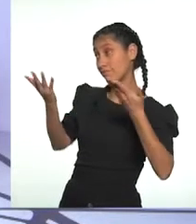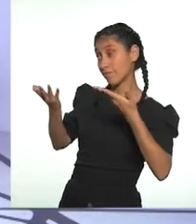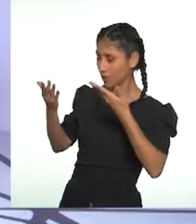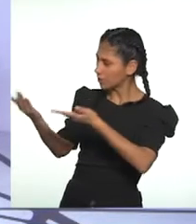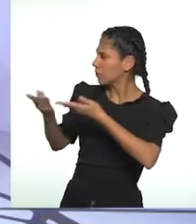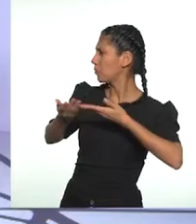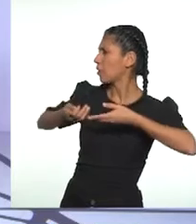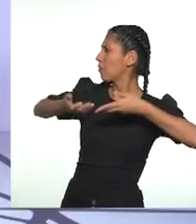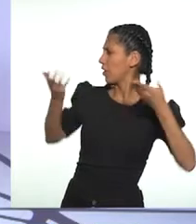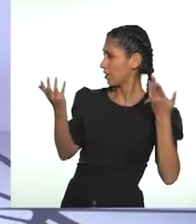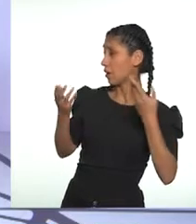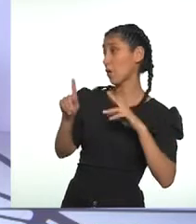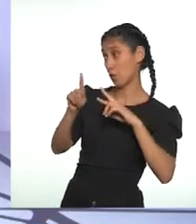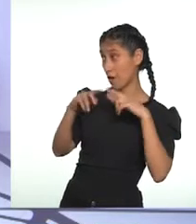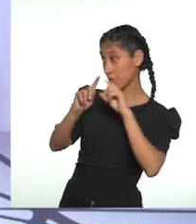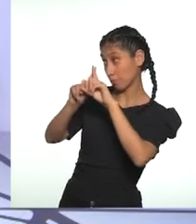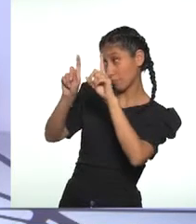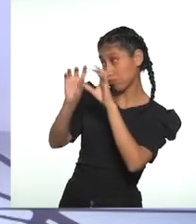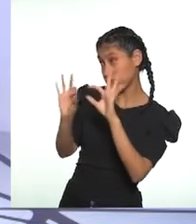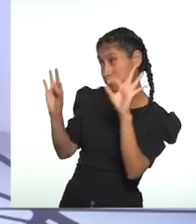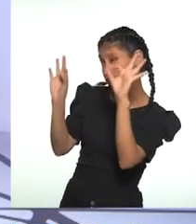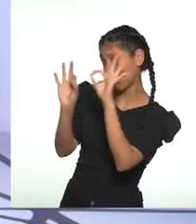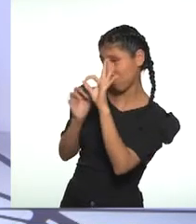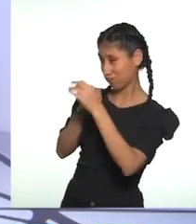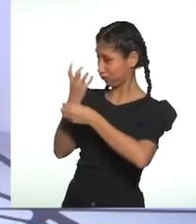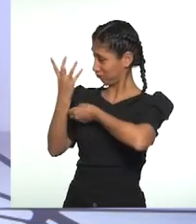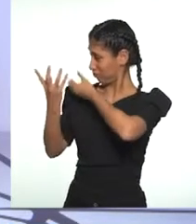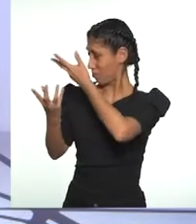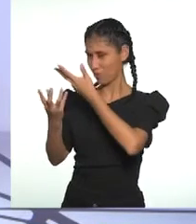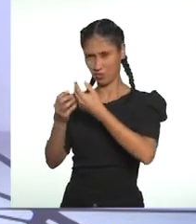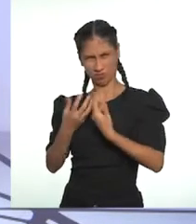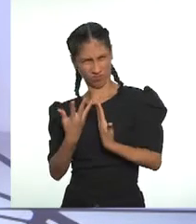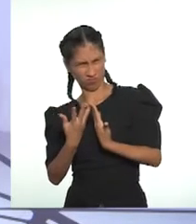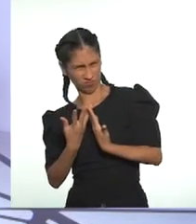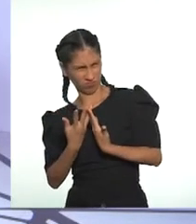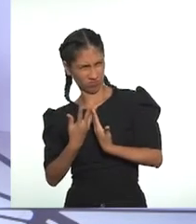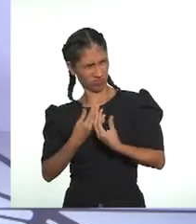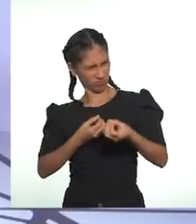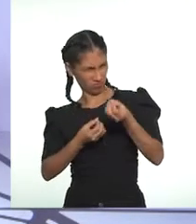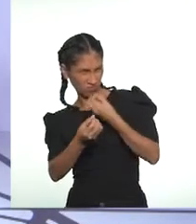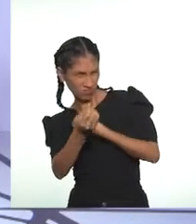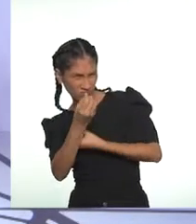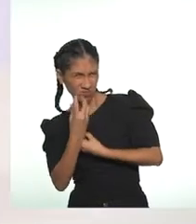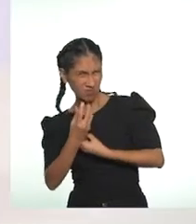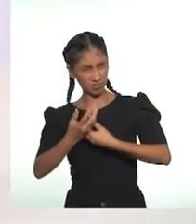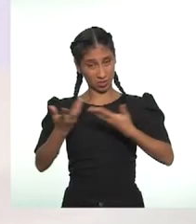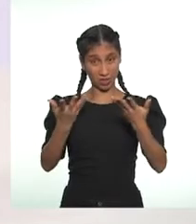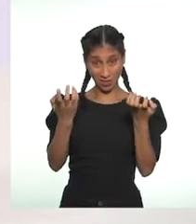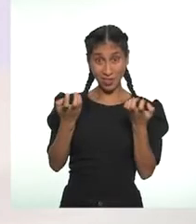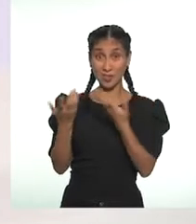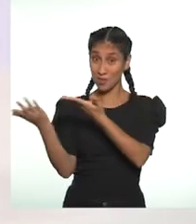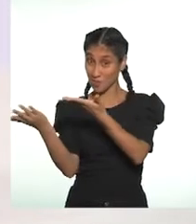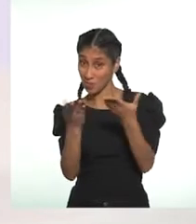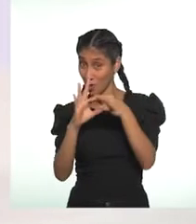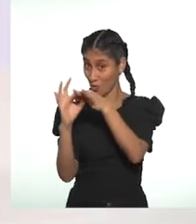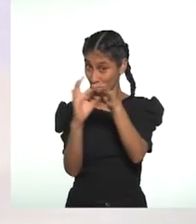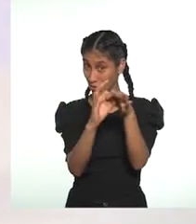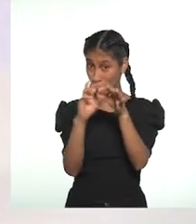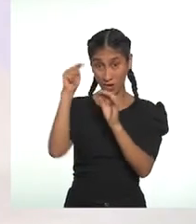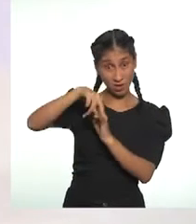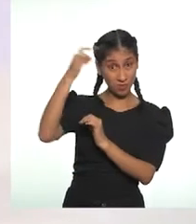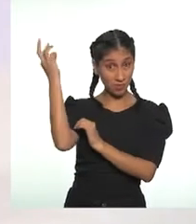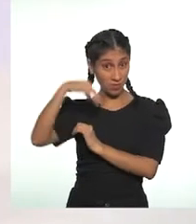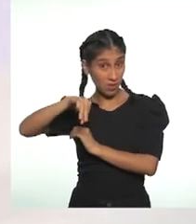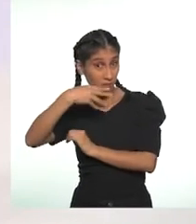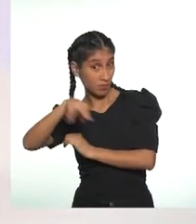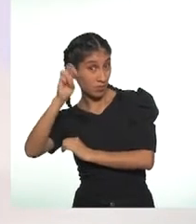Queridos compañeros, los he convocado aquí porque tengo una interesante propuesta que hacerles. ¿Propuesta? ¿Nos quieres invitar a unirnos a